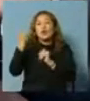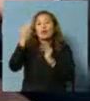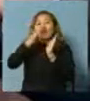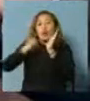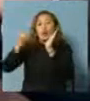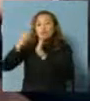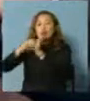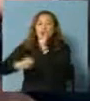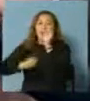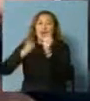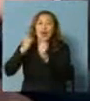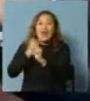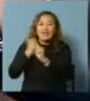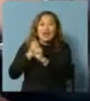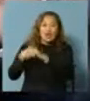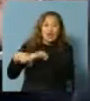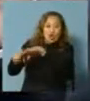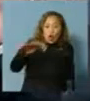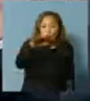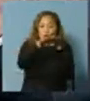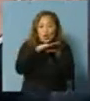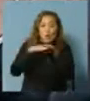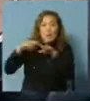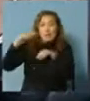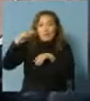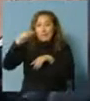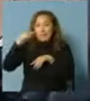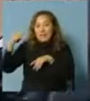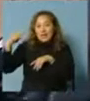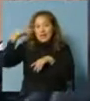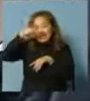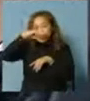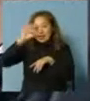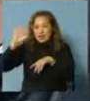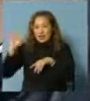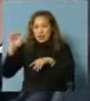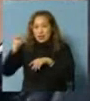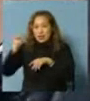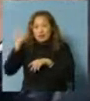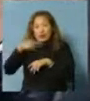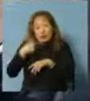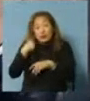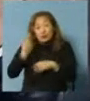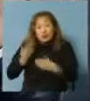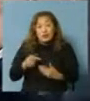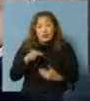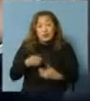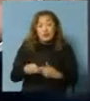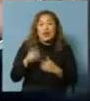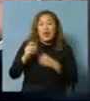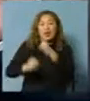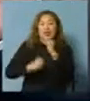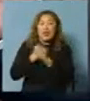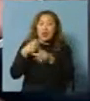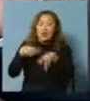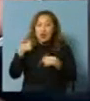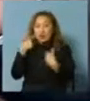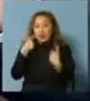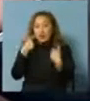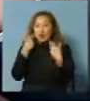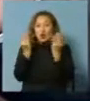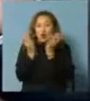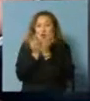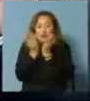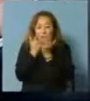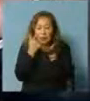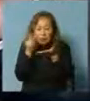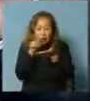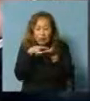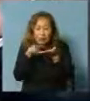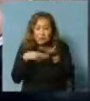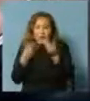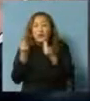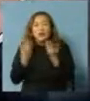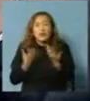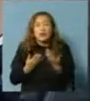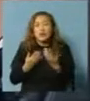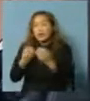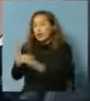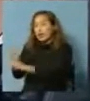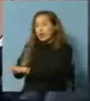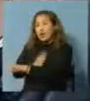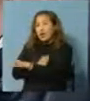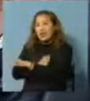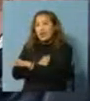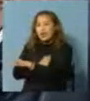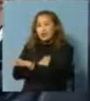blanqueando hasta blanquear los 1.700. Así que eso ahora lo estamos, en este momento están los cuerpos técnicos de Hacienda. Antes de fin de